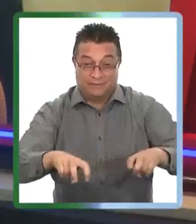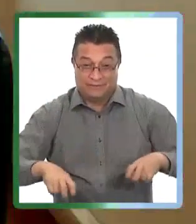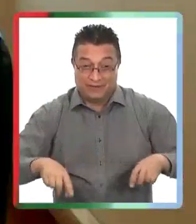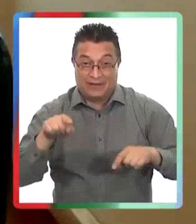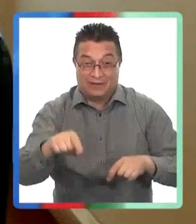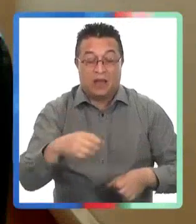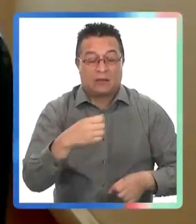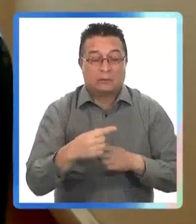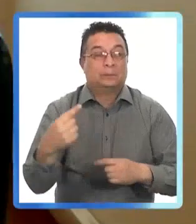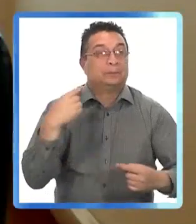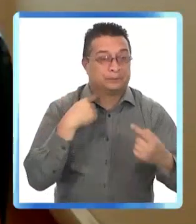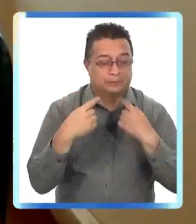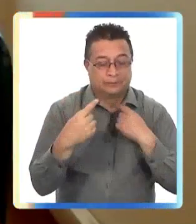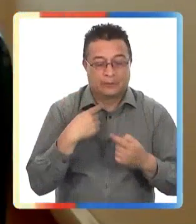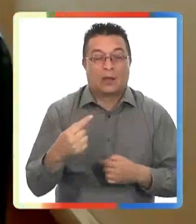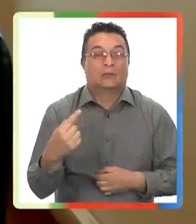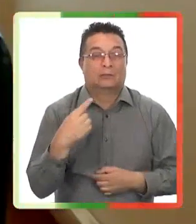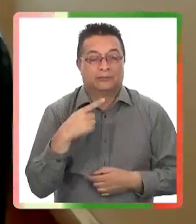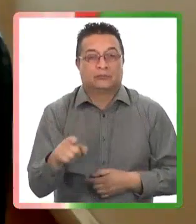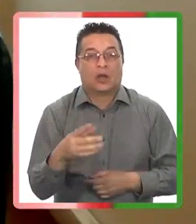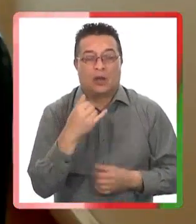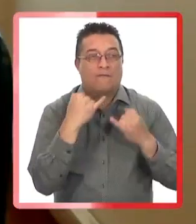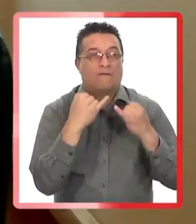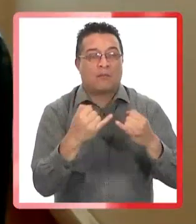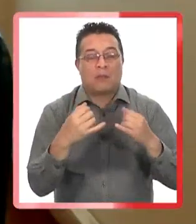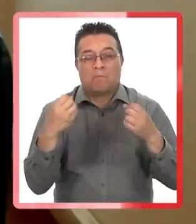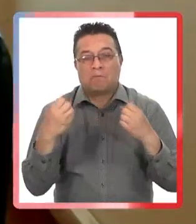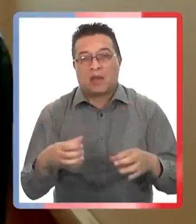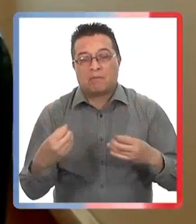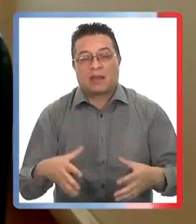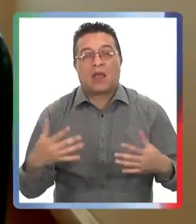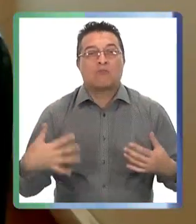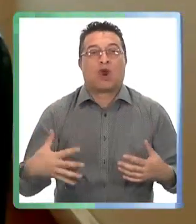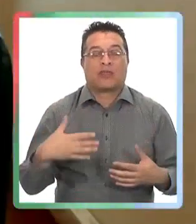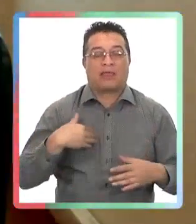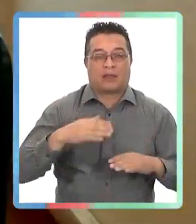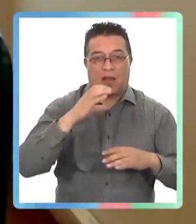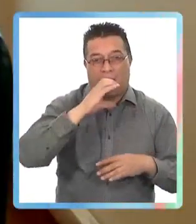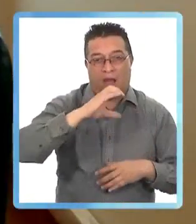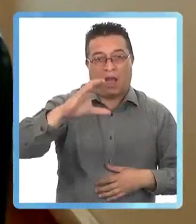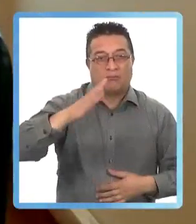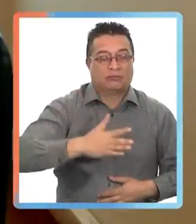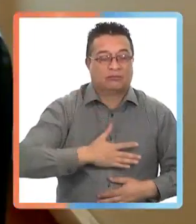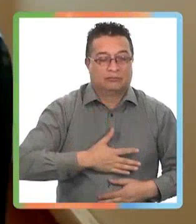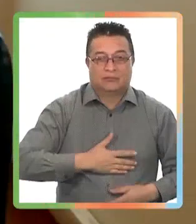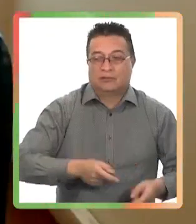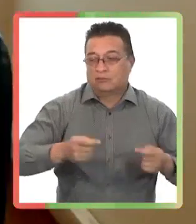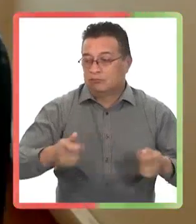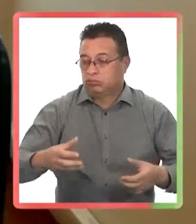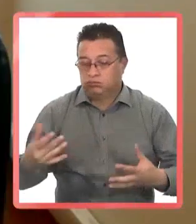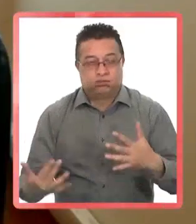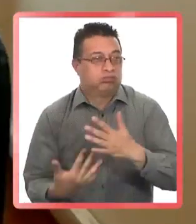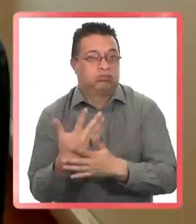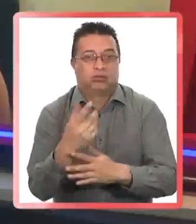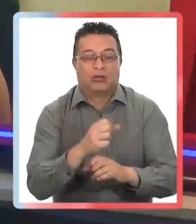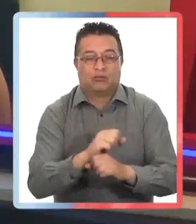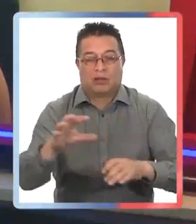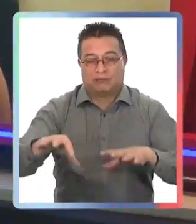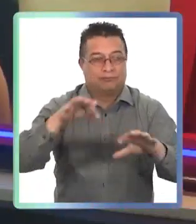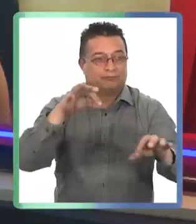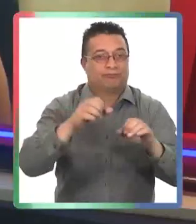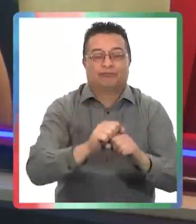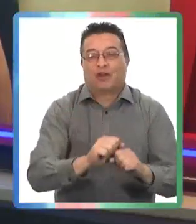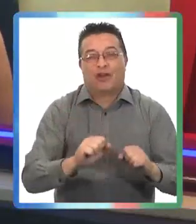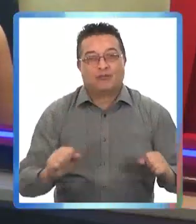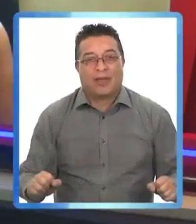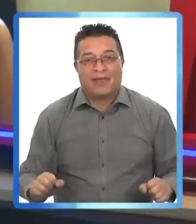que reportan pérdidas importantes en sus predios, ¿no? En términos de su capacidad de producción, de cultivo. Y ahí el plan